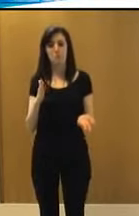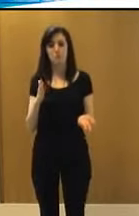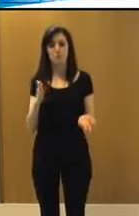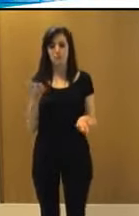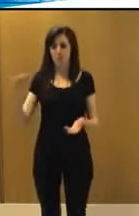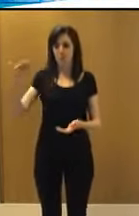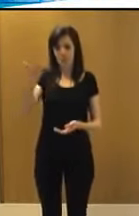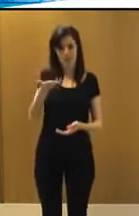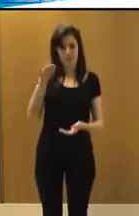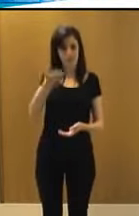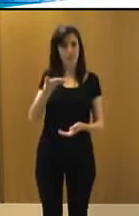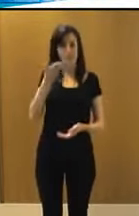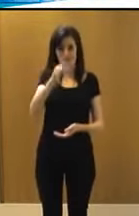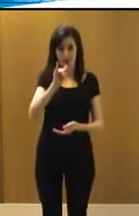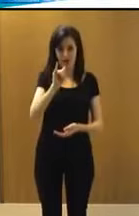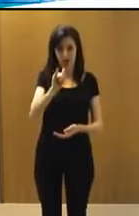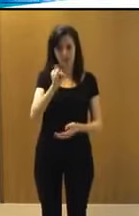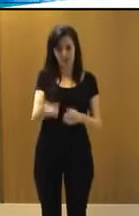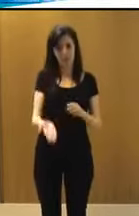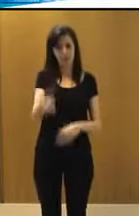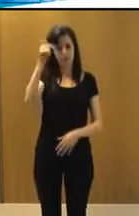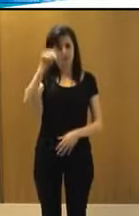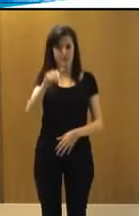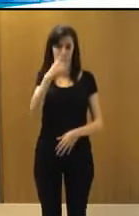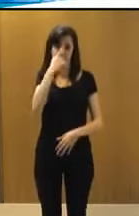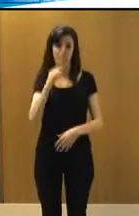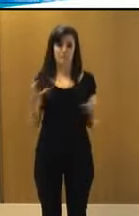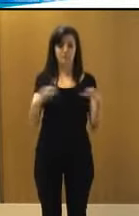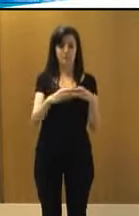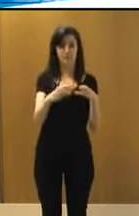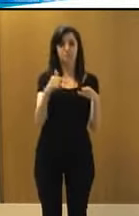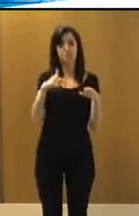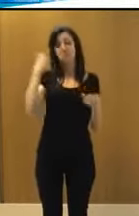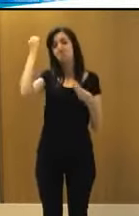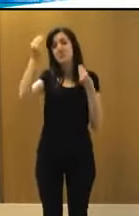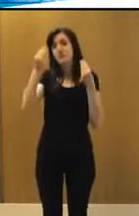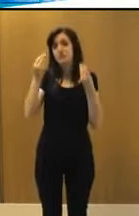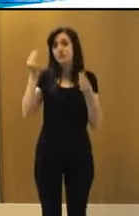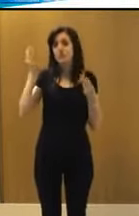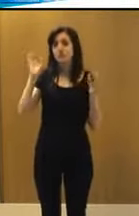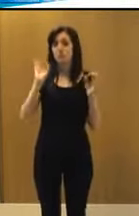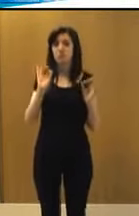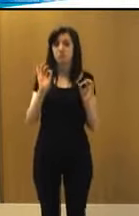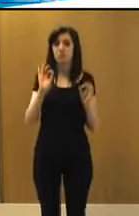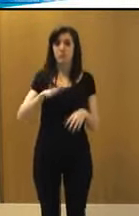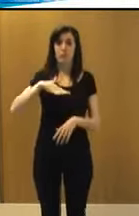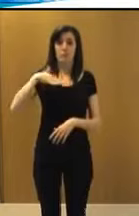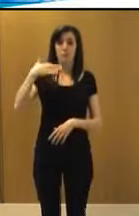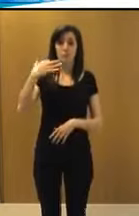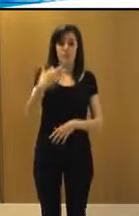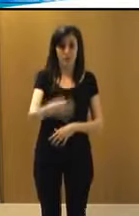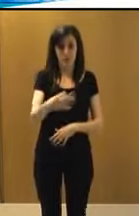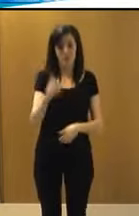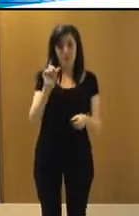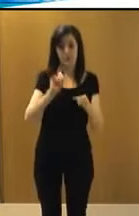así, esta demanda existe, esta demanda es muy alta en este perfil, y consideramos que en el